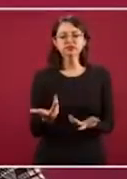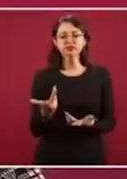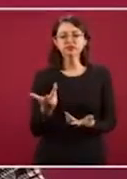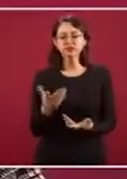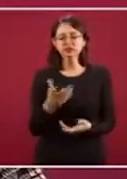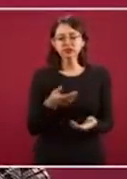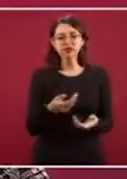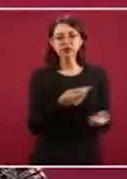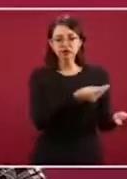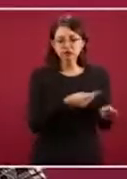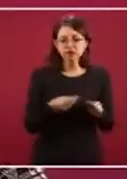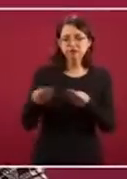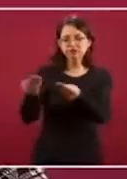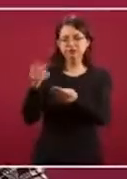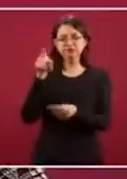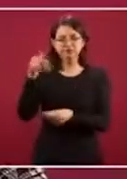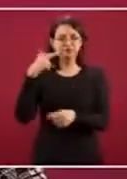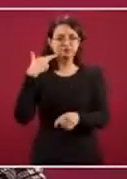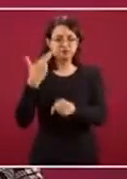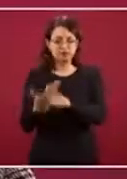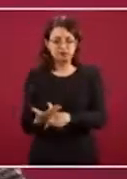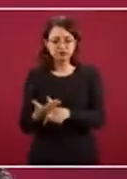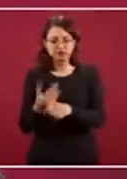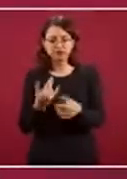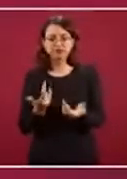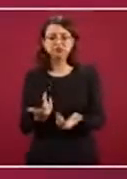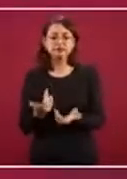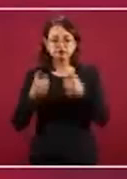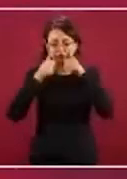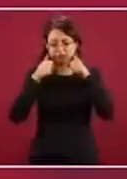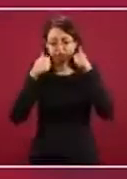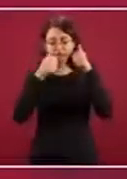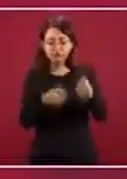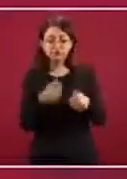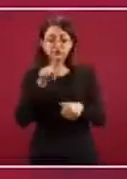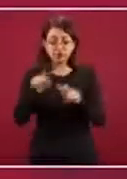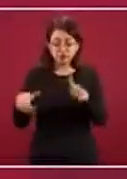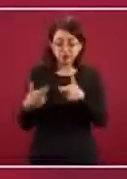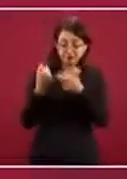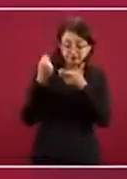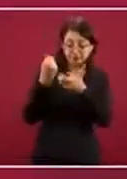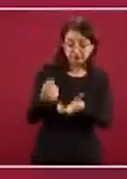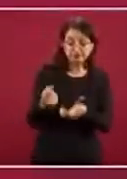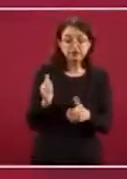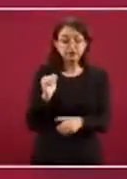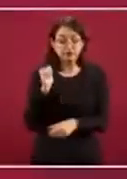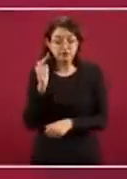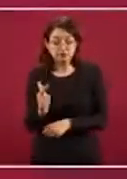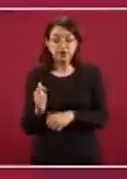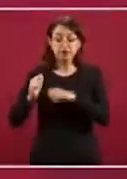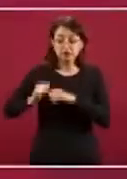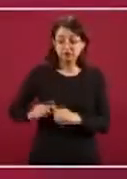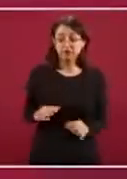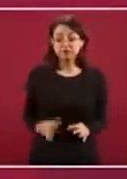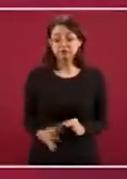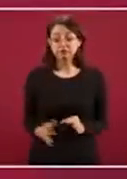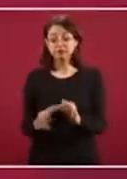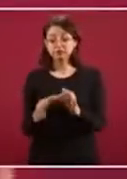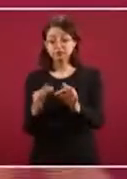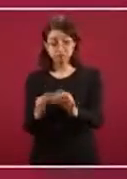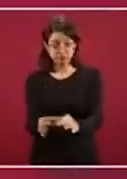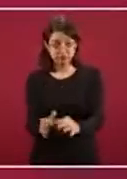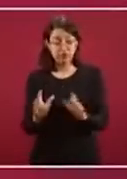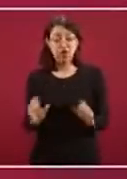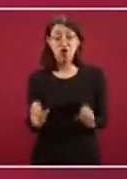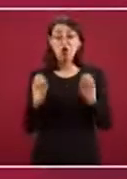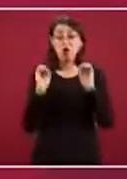de atracción para que para determinar si por virtud del fidecomiso se llevaron a cabo actos de autoridad o si como se ha